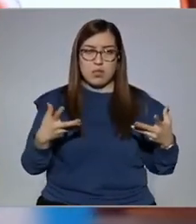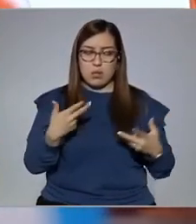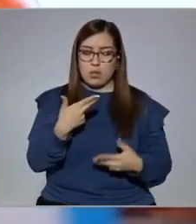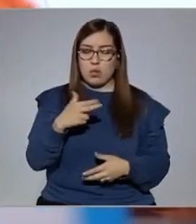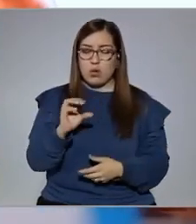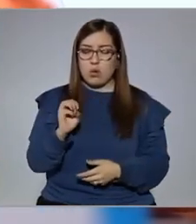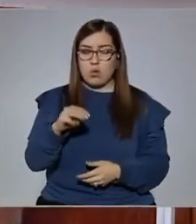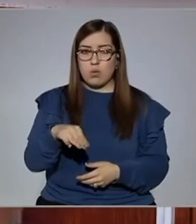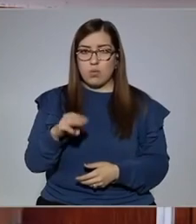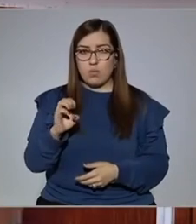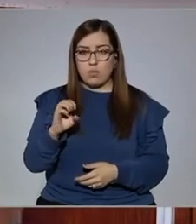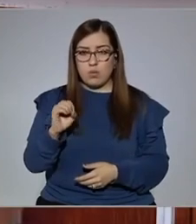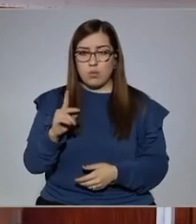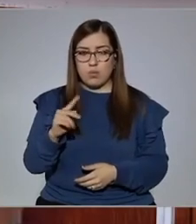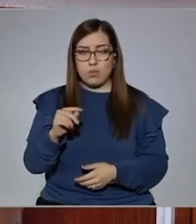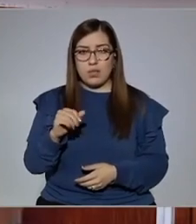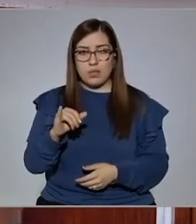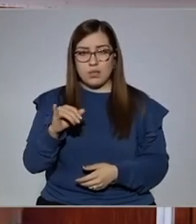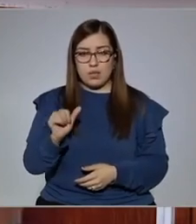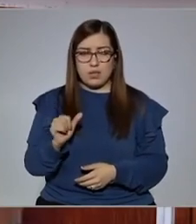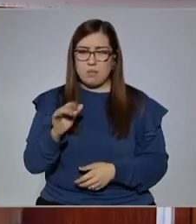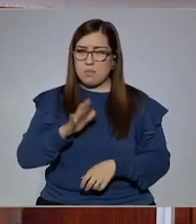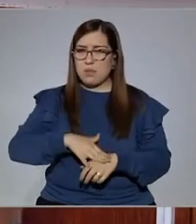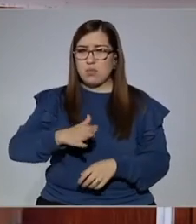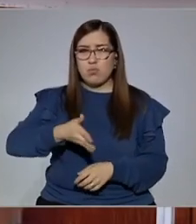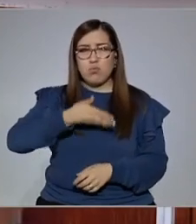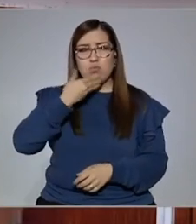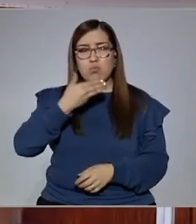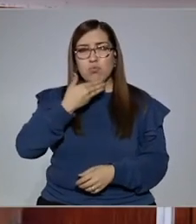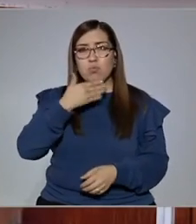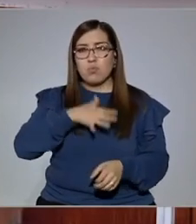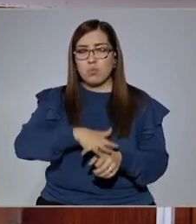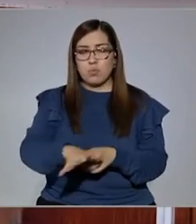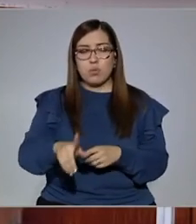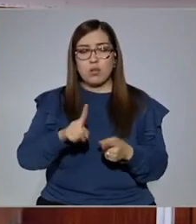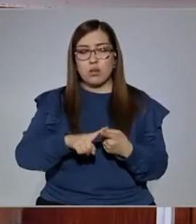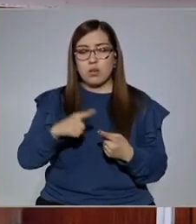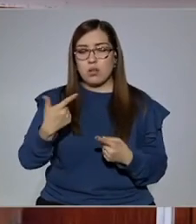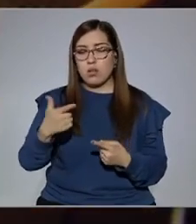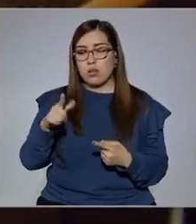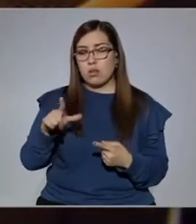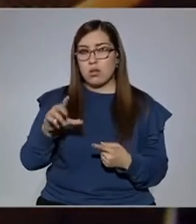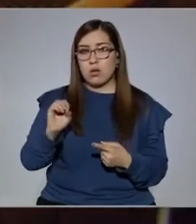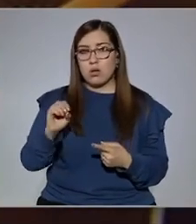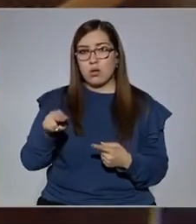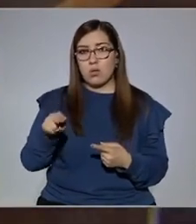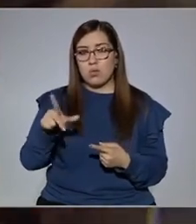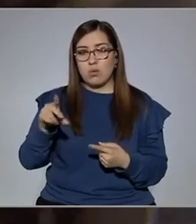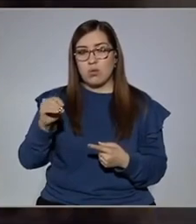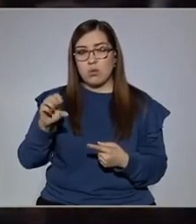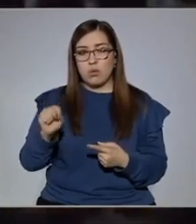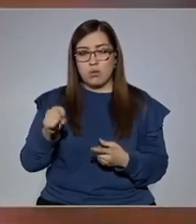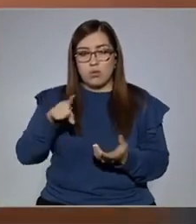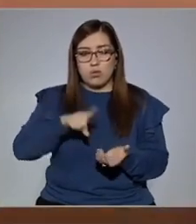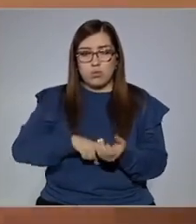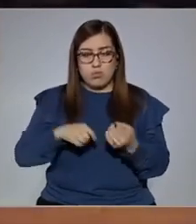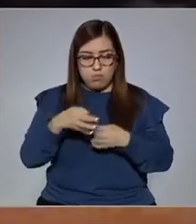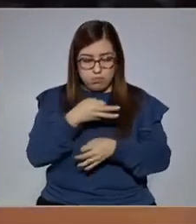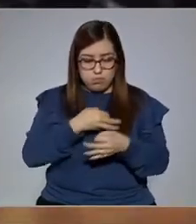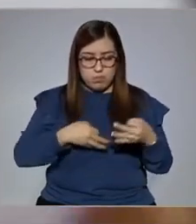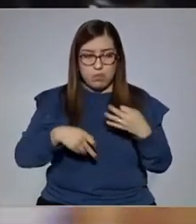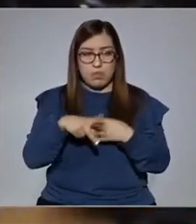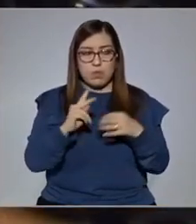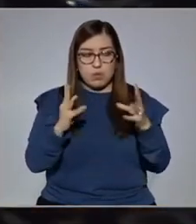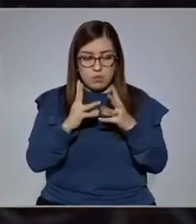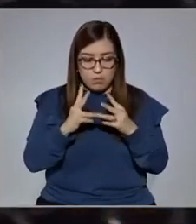La más común y la que van a encontrar en todos lados son los glóbulos. Pero a través de la dilución,